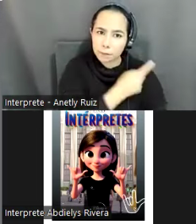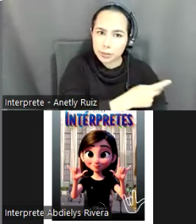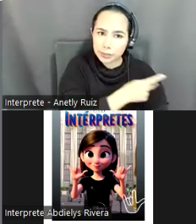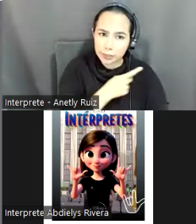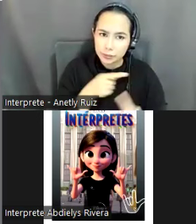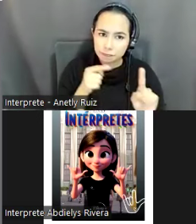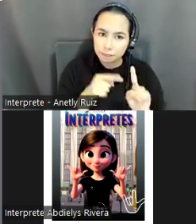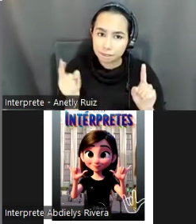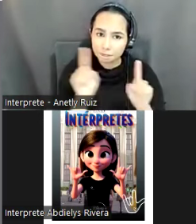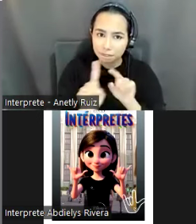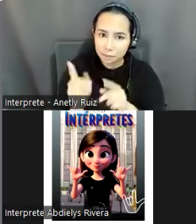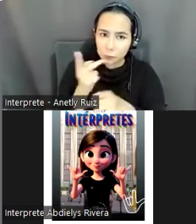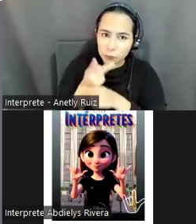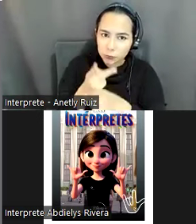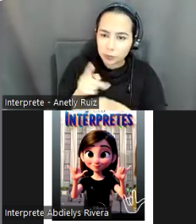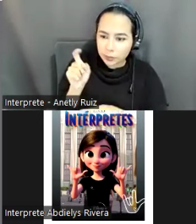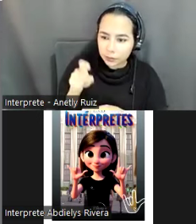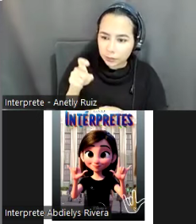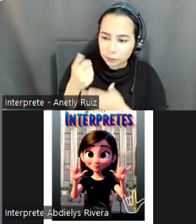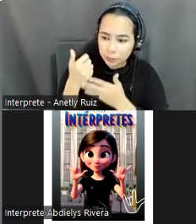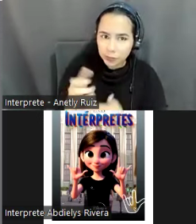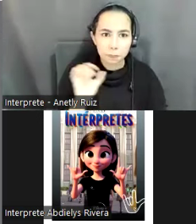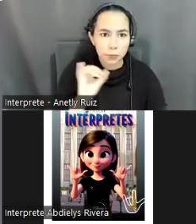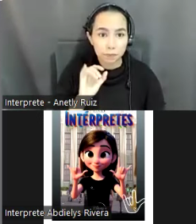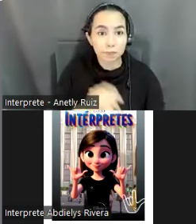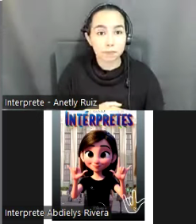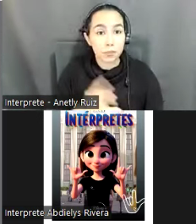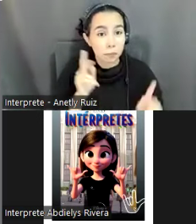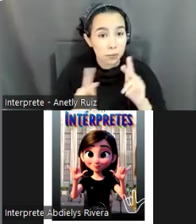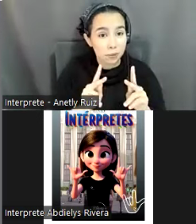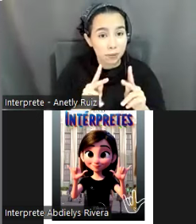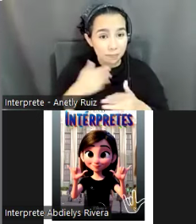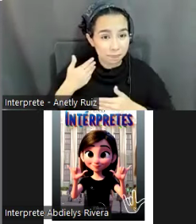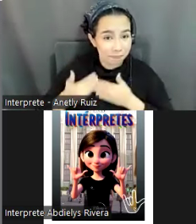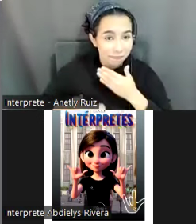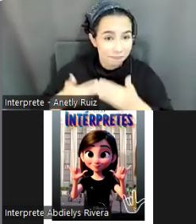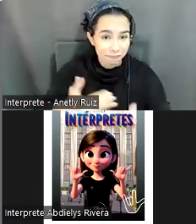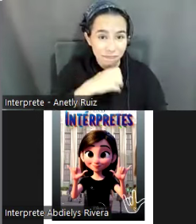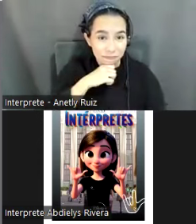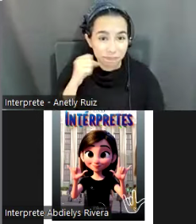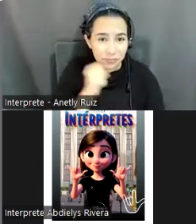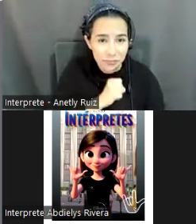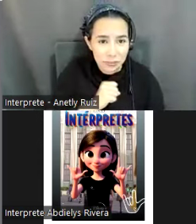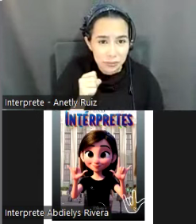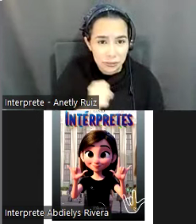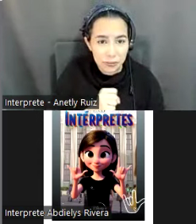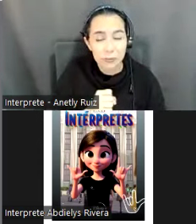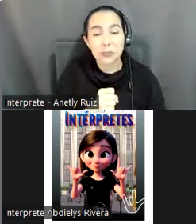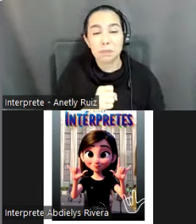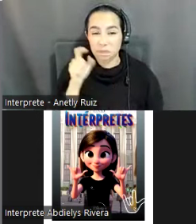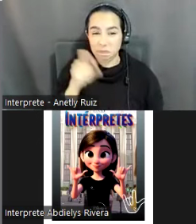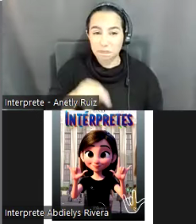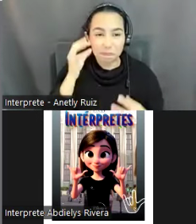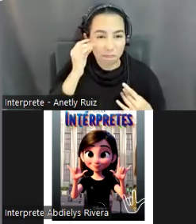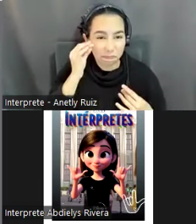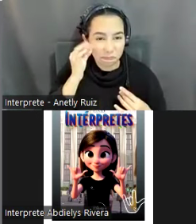envejeciendo más, porque ¿quién va a cuidar de esa población? Y es un factor. Yo creo que